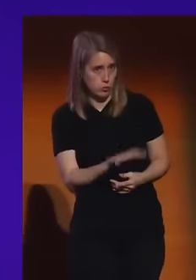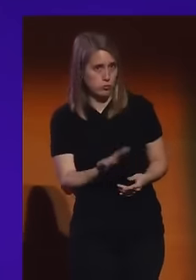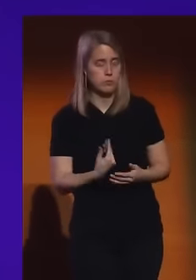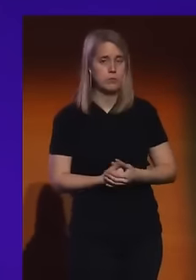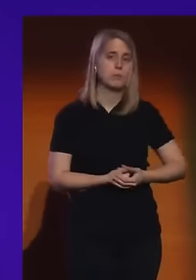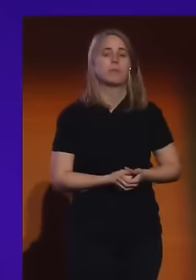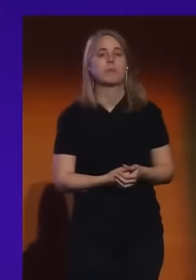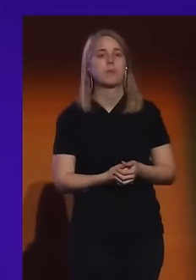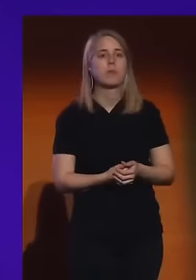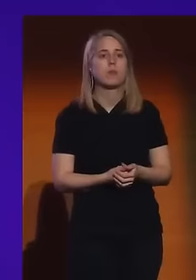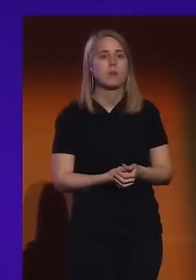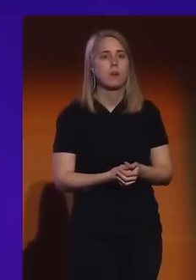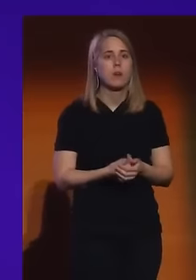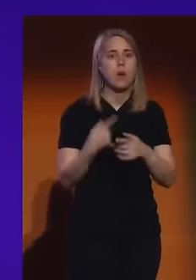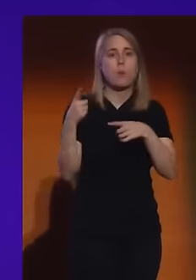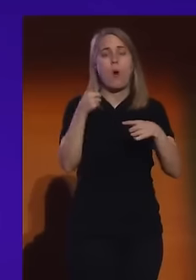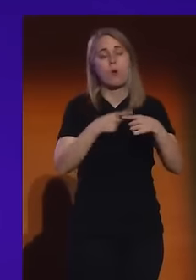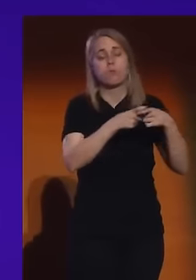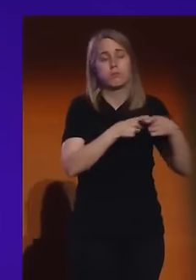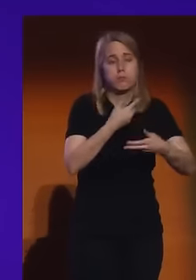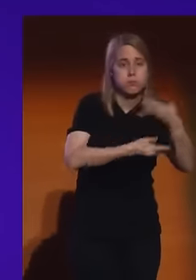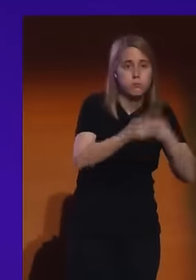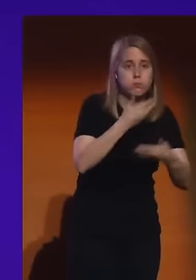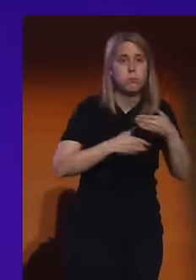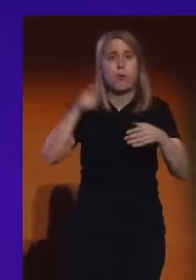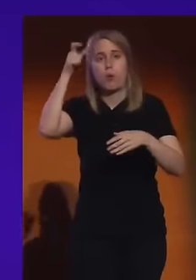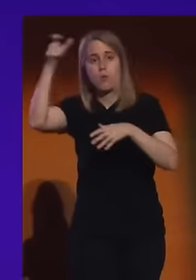ezagun kopera